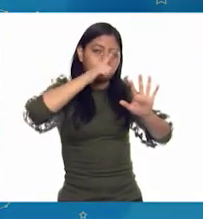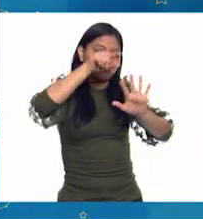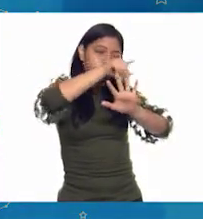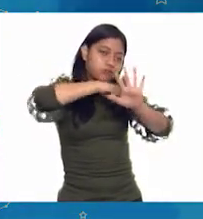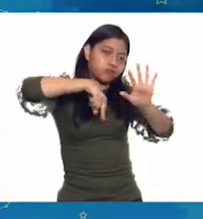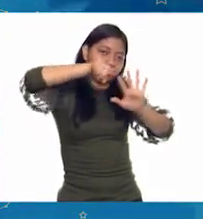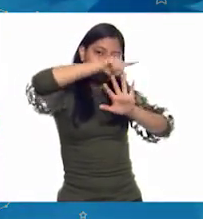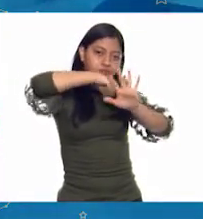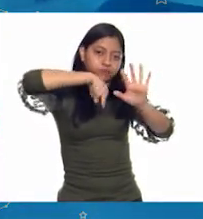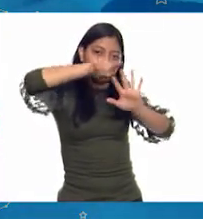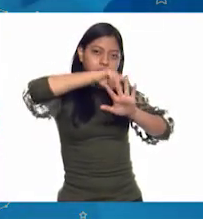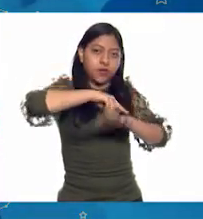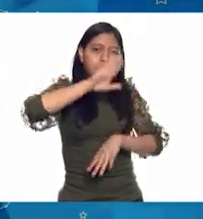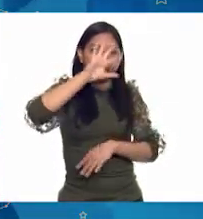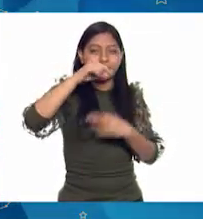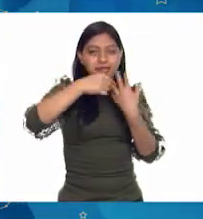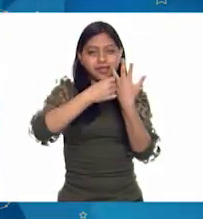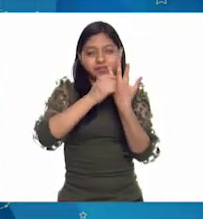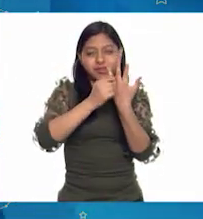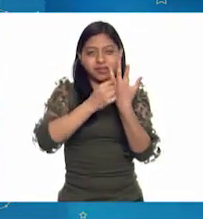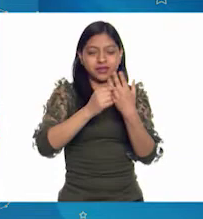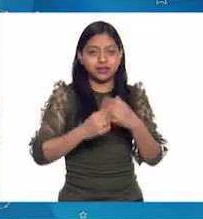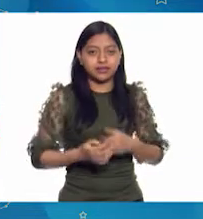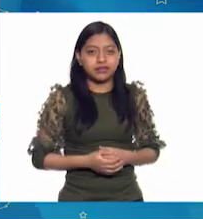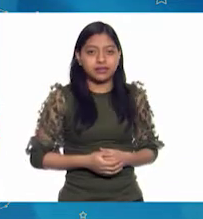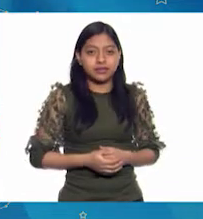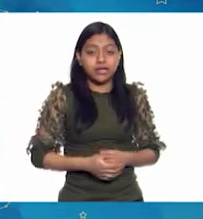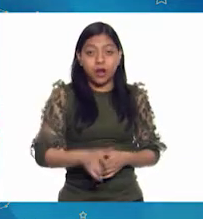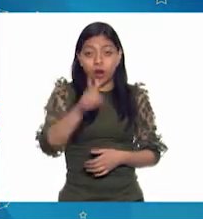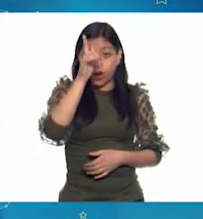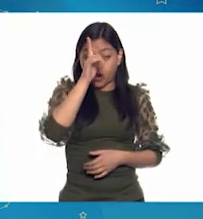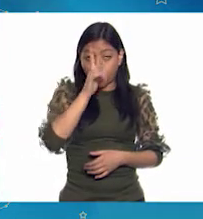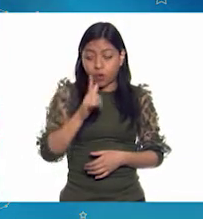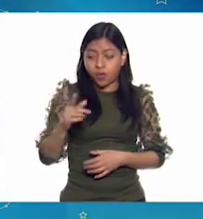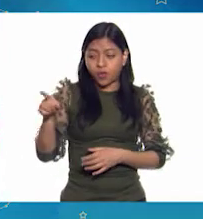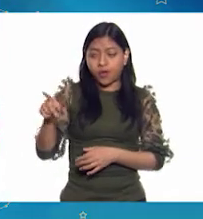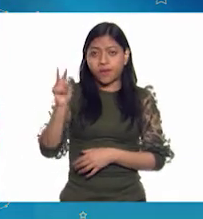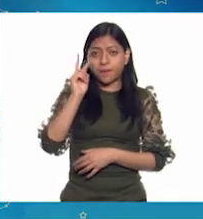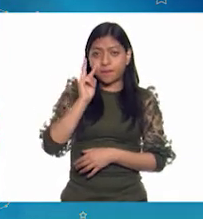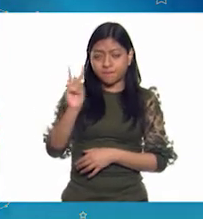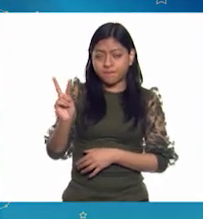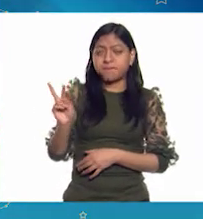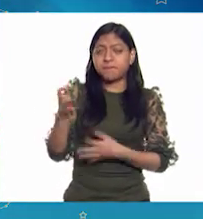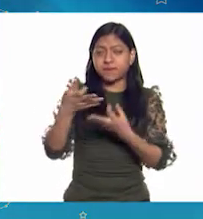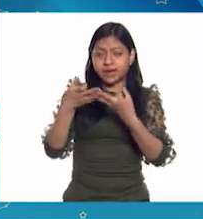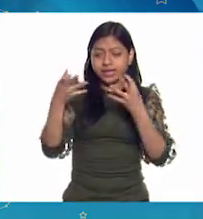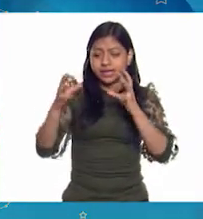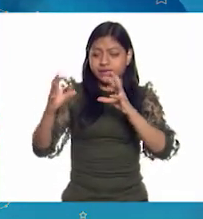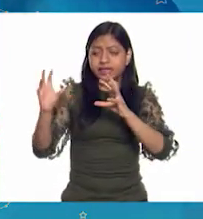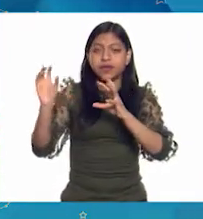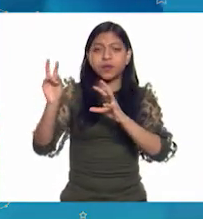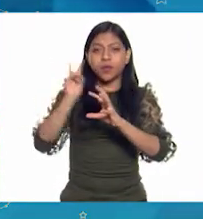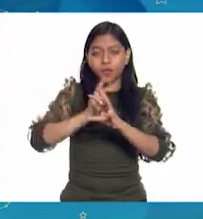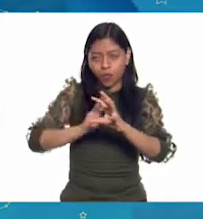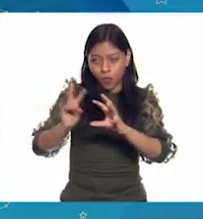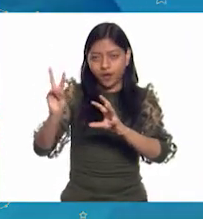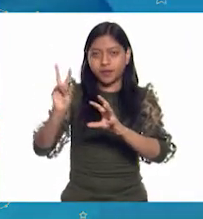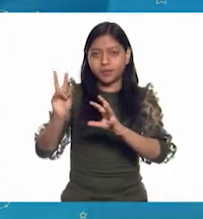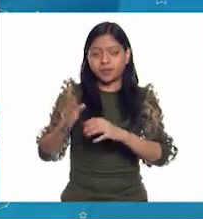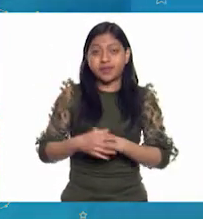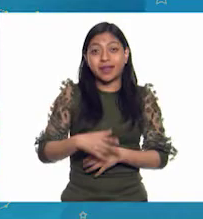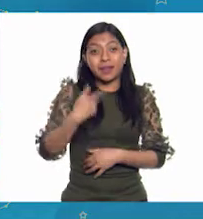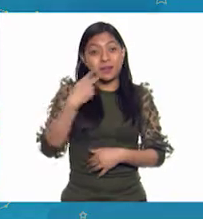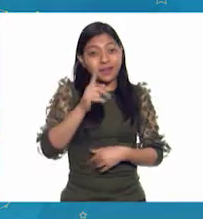ella, pareciendo un anillo. Los eclipses de luna son seguros para observarlos sin ninguna protección, mientras que los de